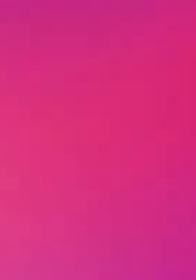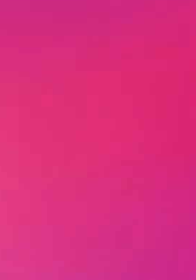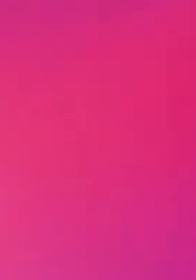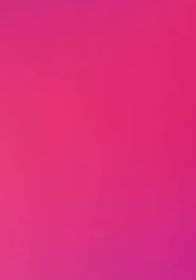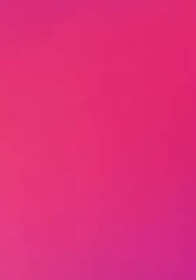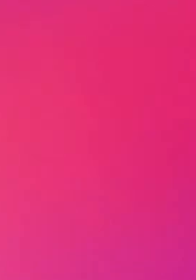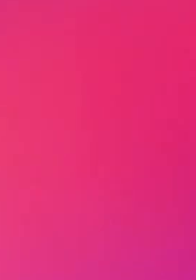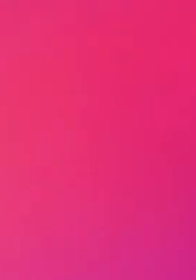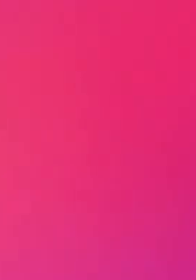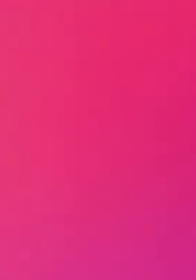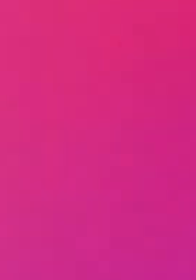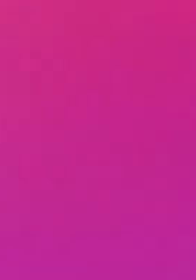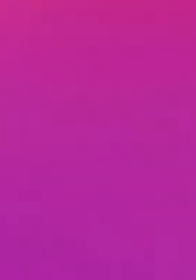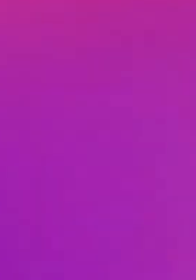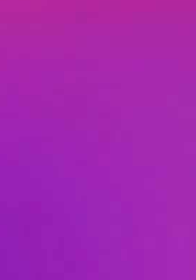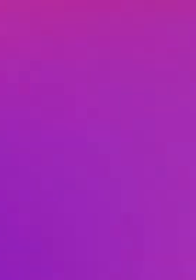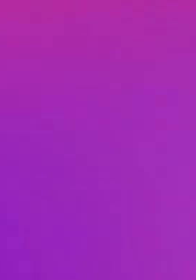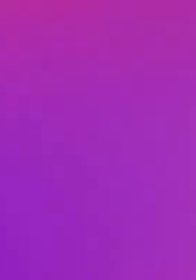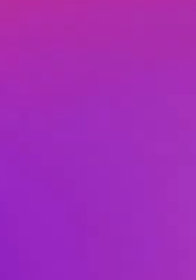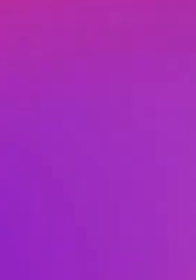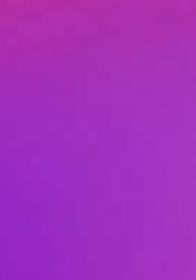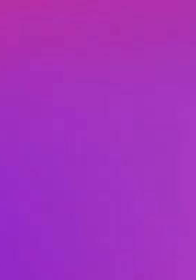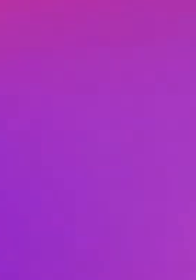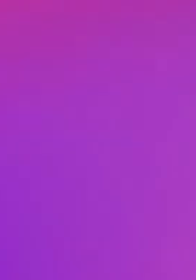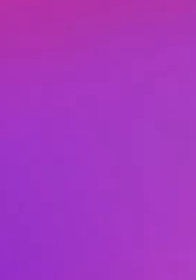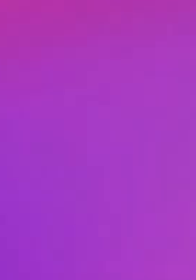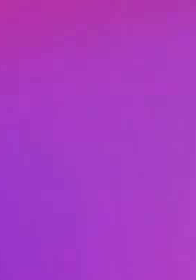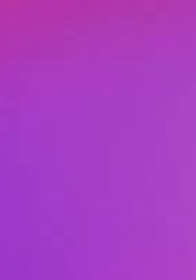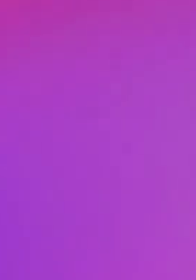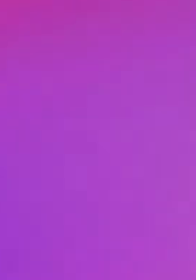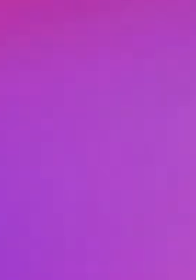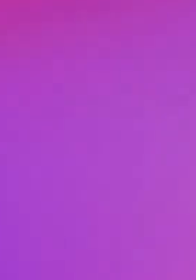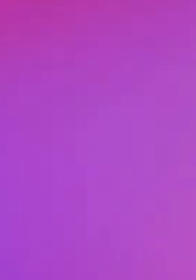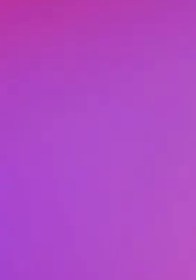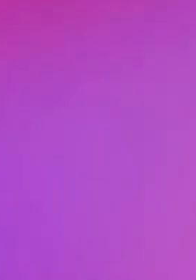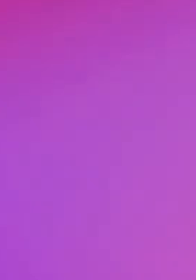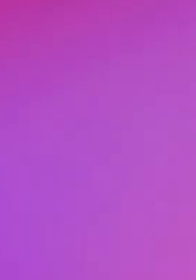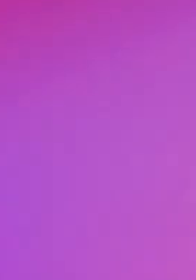conalitec.cep.gov.mx. Y recuerda que también cuentas con el sitio